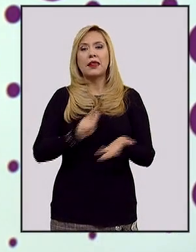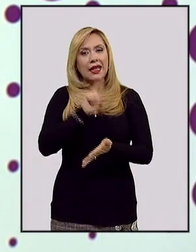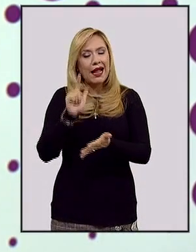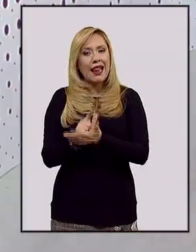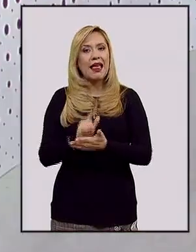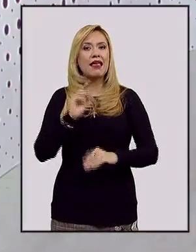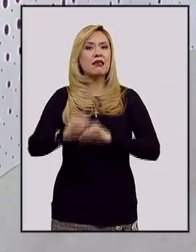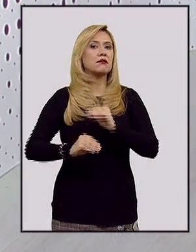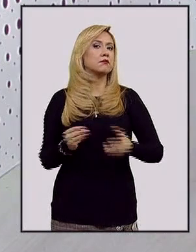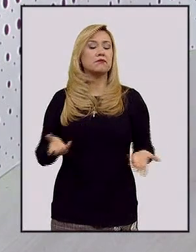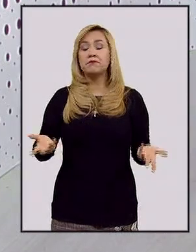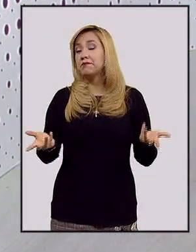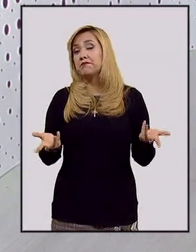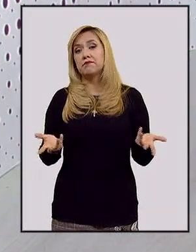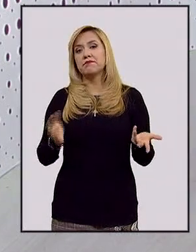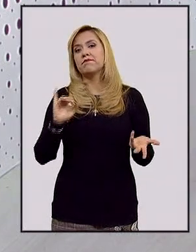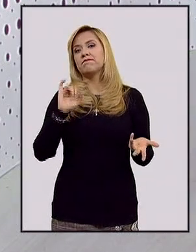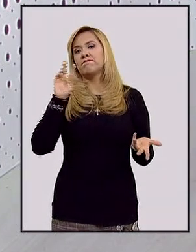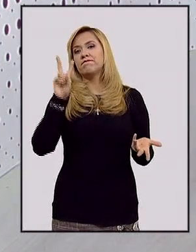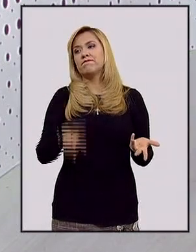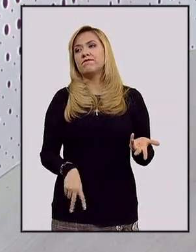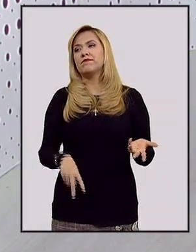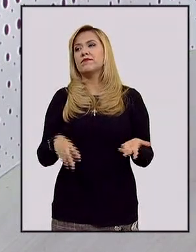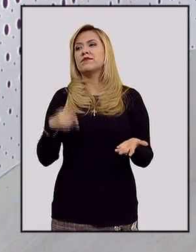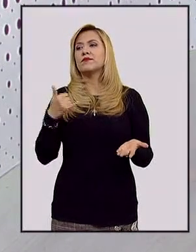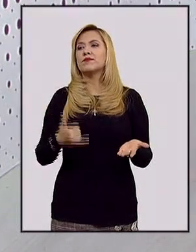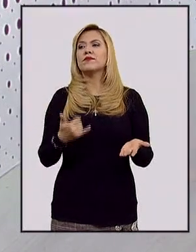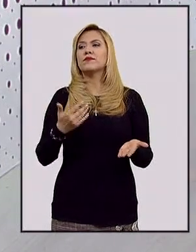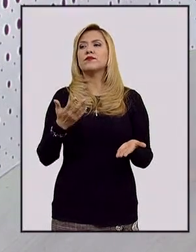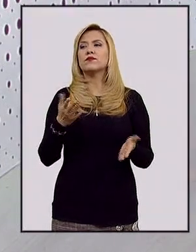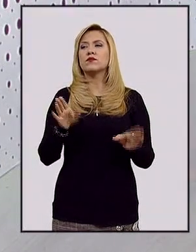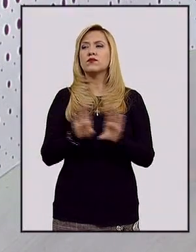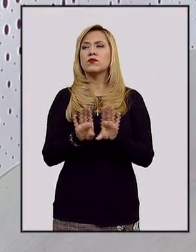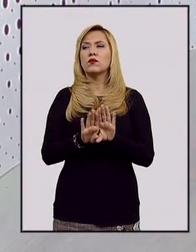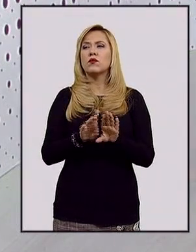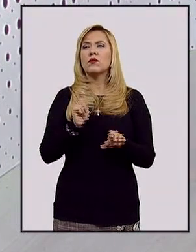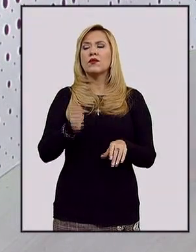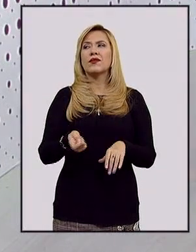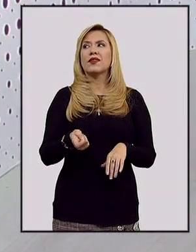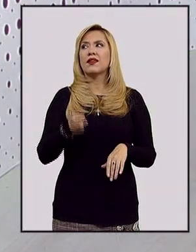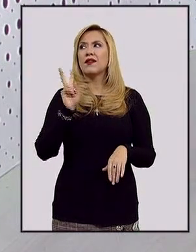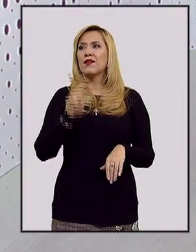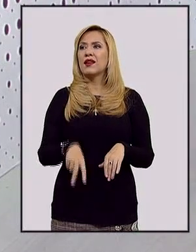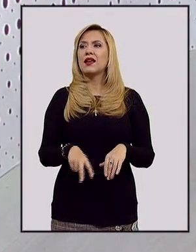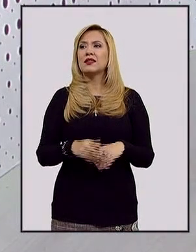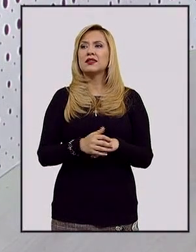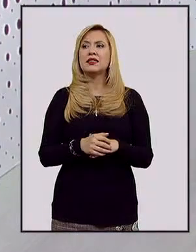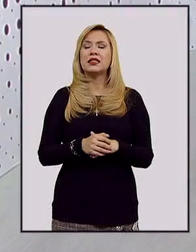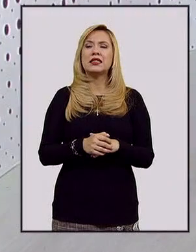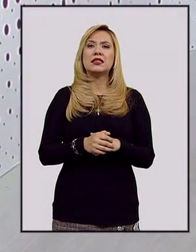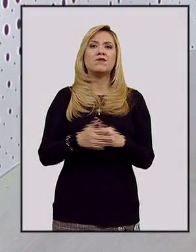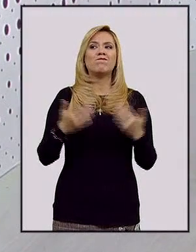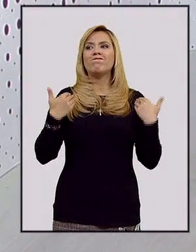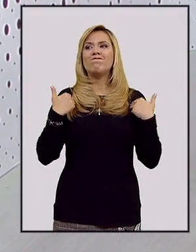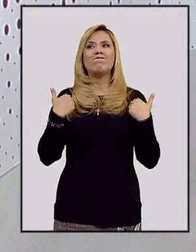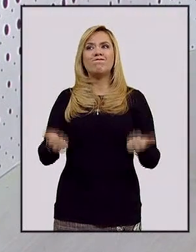leyes. Sí, por supuesto, ¿no? Y que pasa un poco por esta cuestión de no